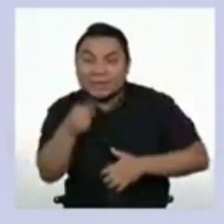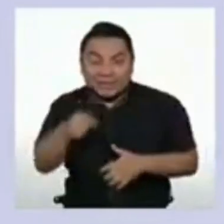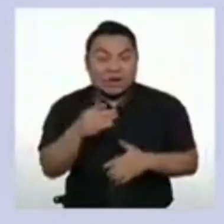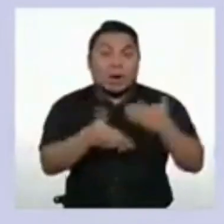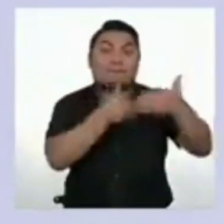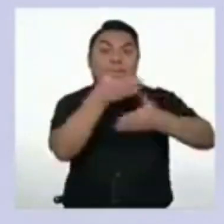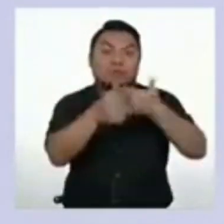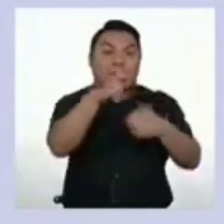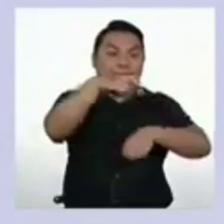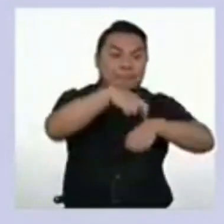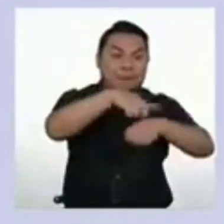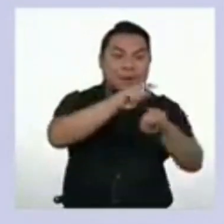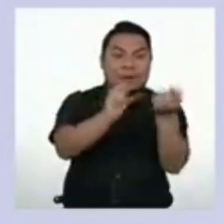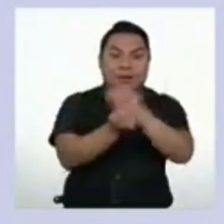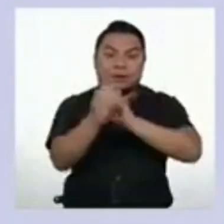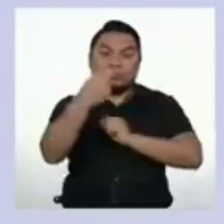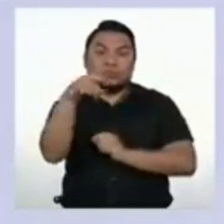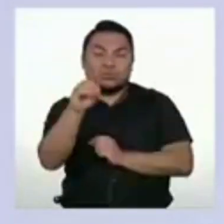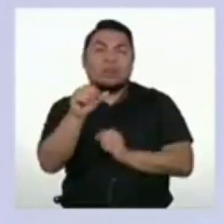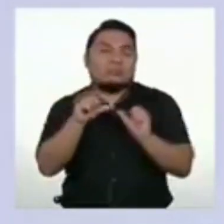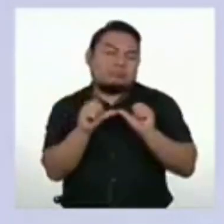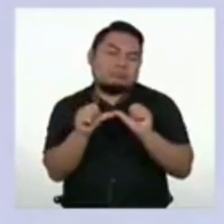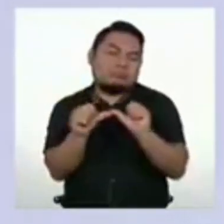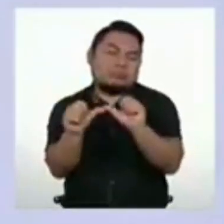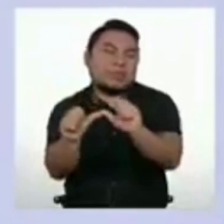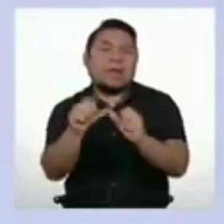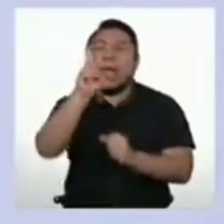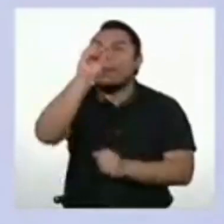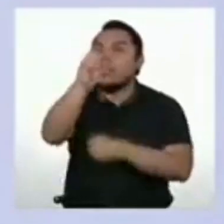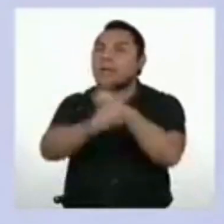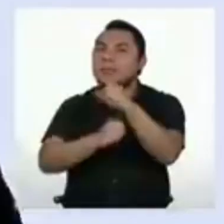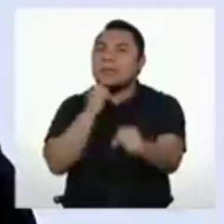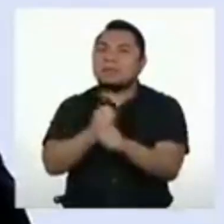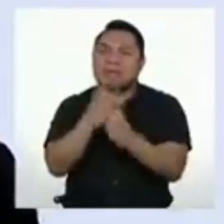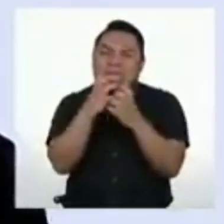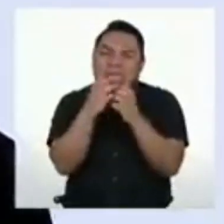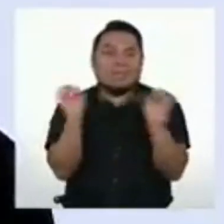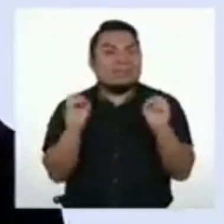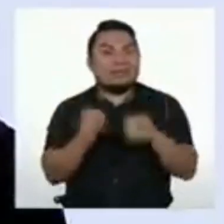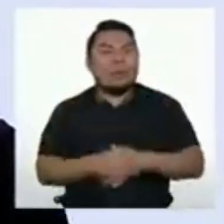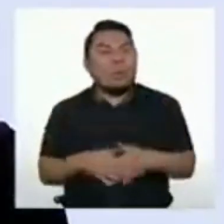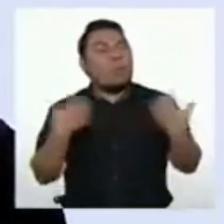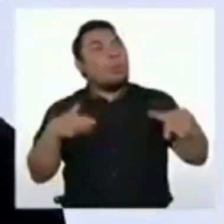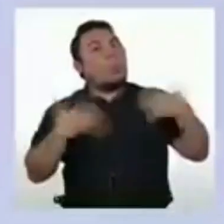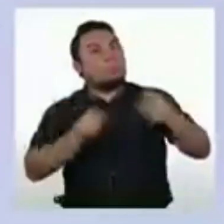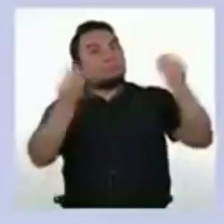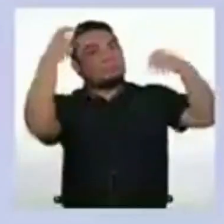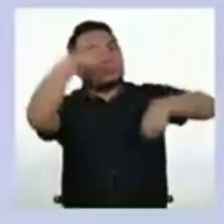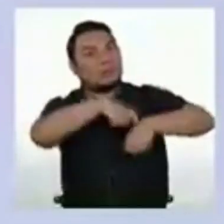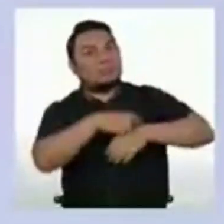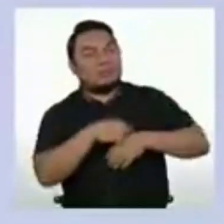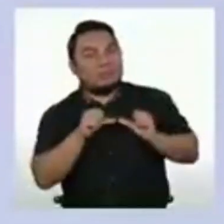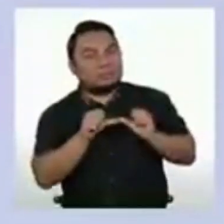este proceso, la papa puede conservarse hasta 20 años sin malograrse. ¡Hala! ¿Tanto tiempo? Por